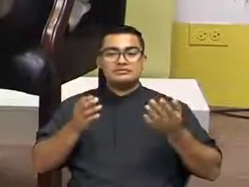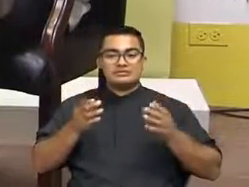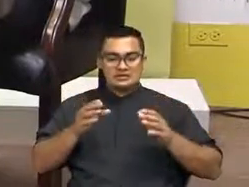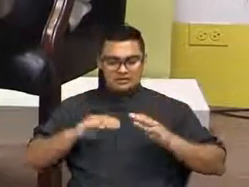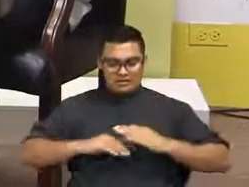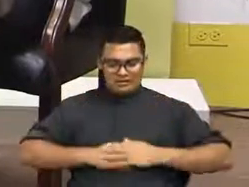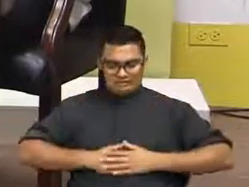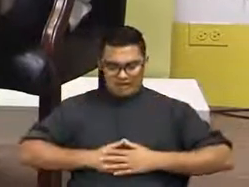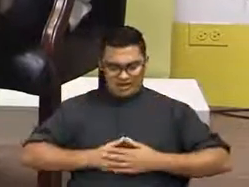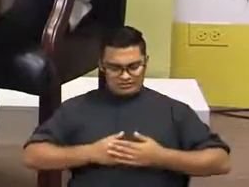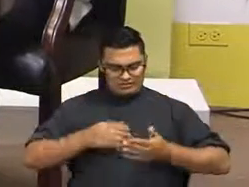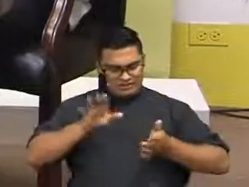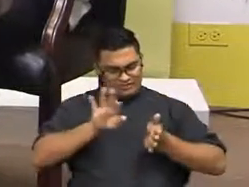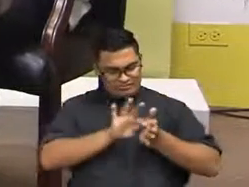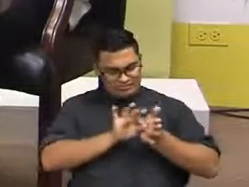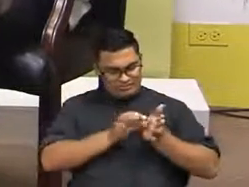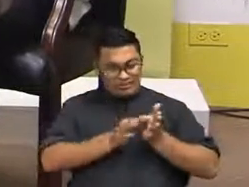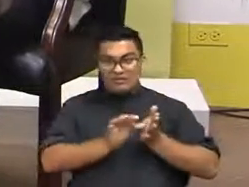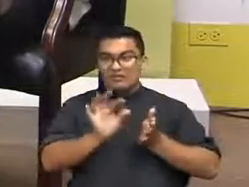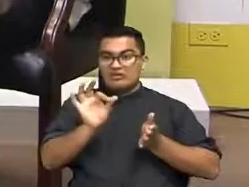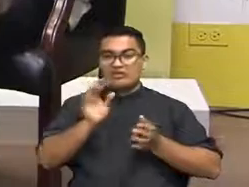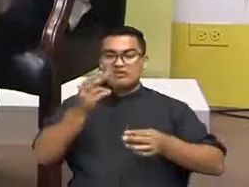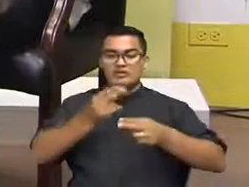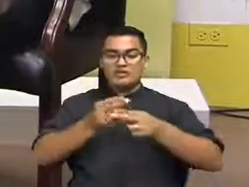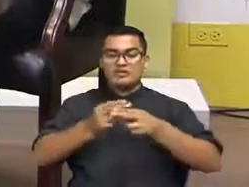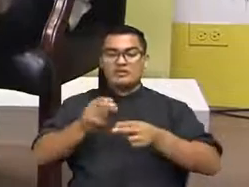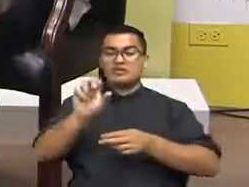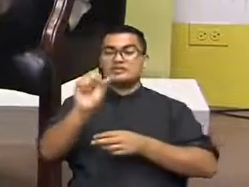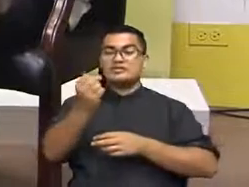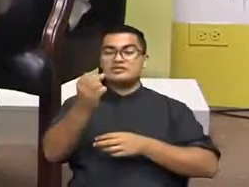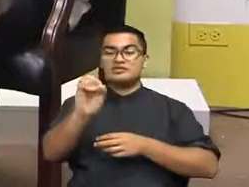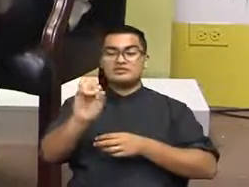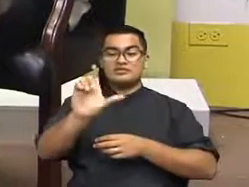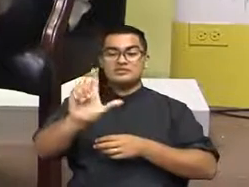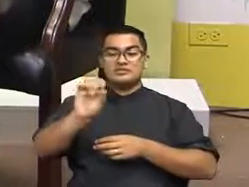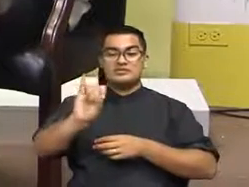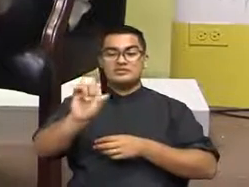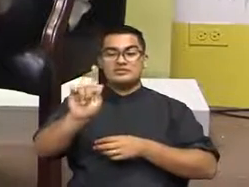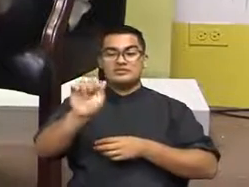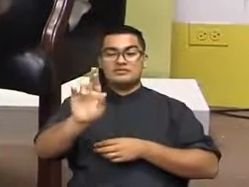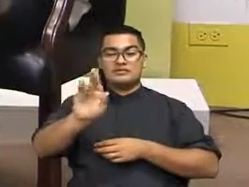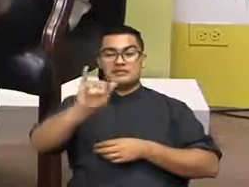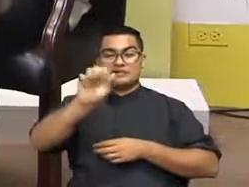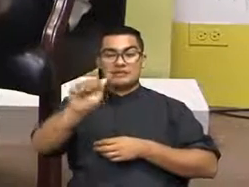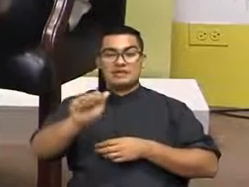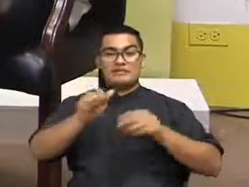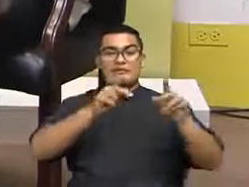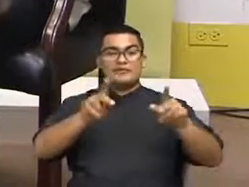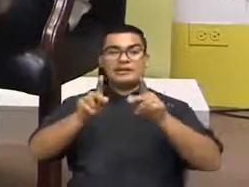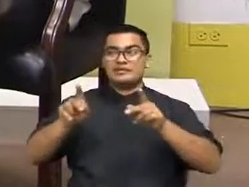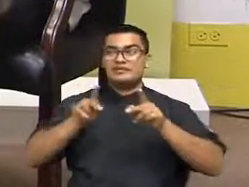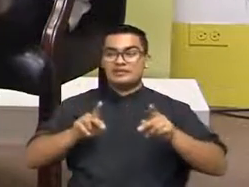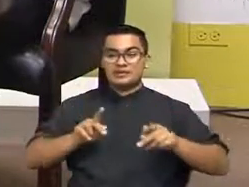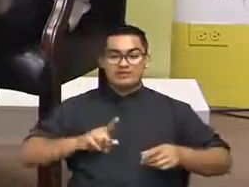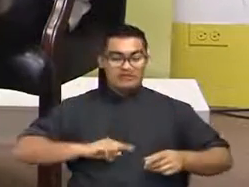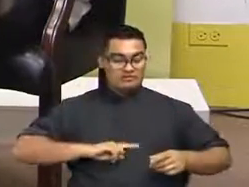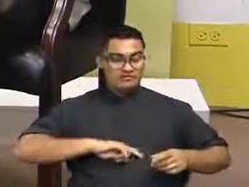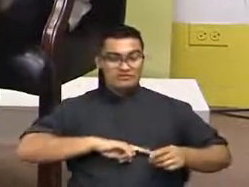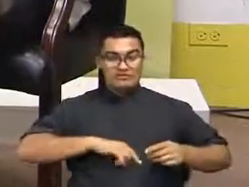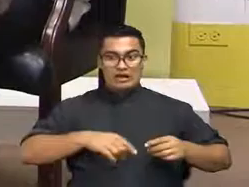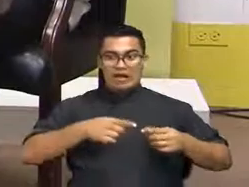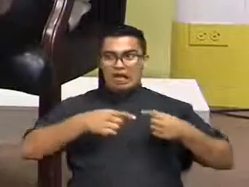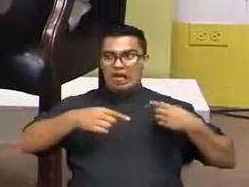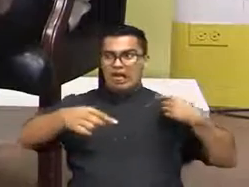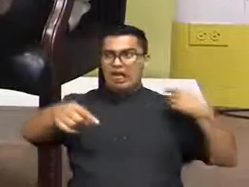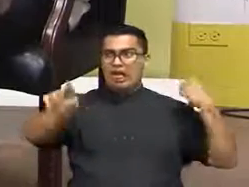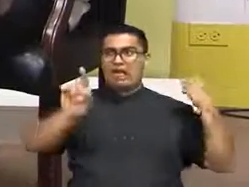lesión en la mucosa. Por ejemplo, la famosa solitaria, doctor. Es la que te esa la encontramos, siempre todas las personas tienen que tener. Exacto. Siempre tienen que